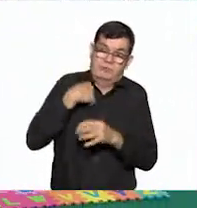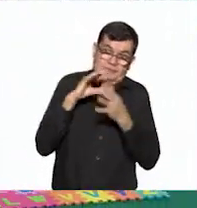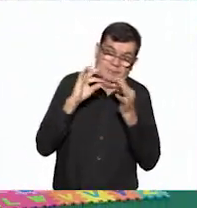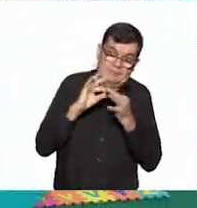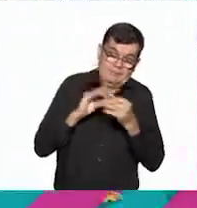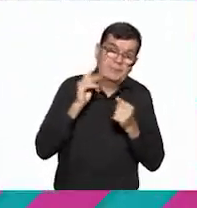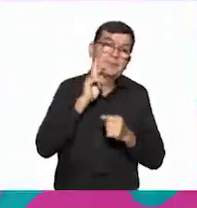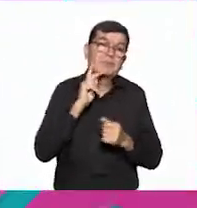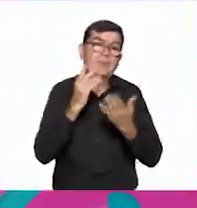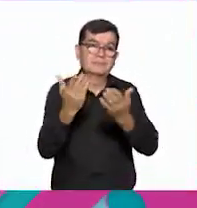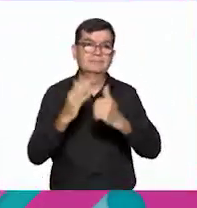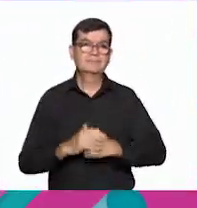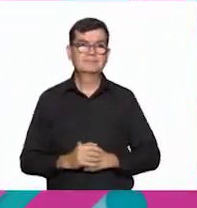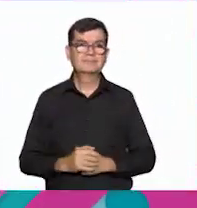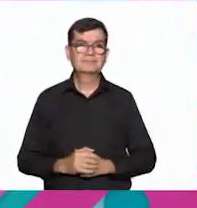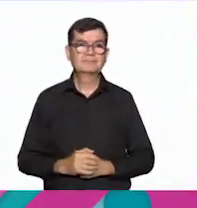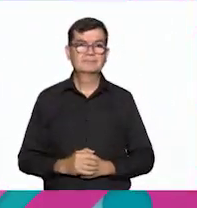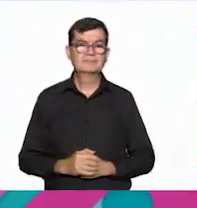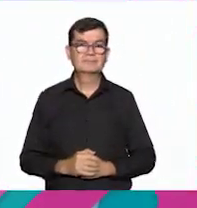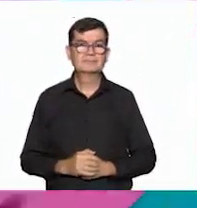a ver.